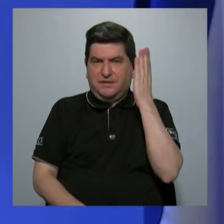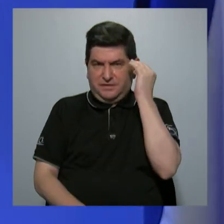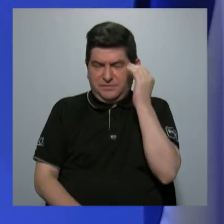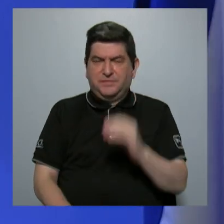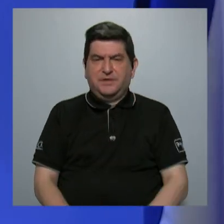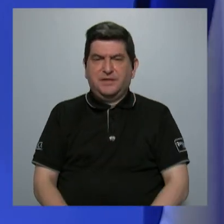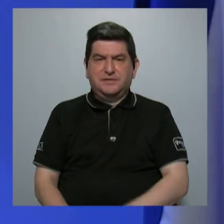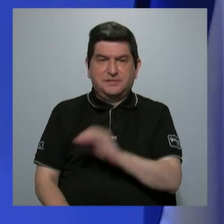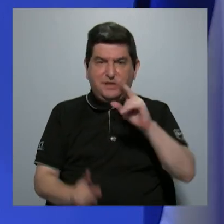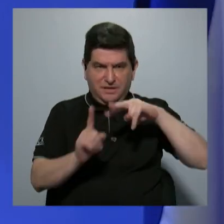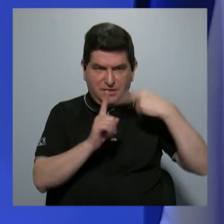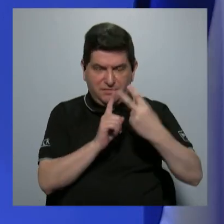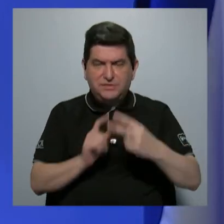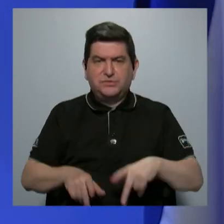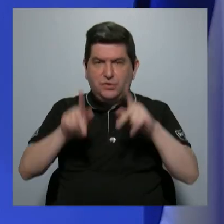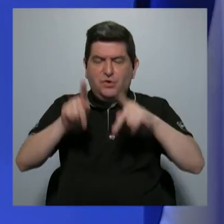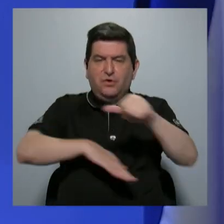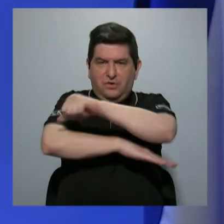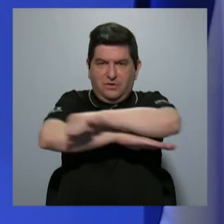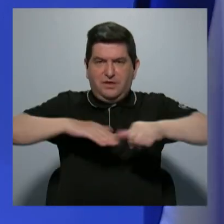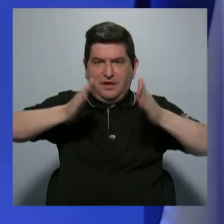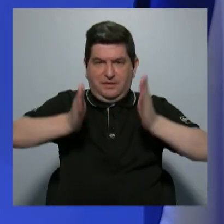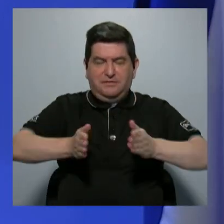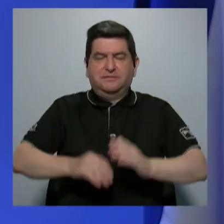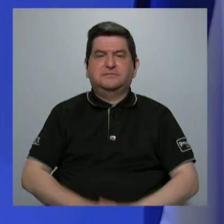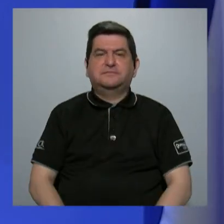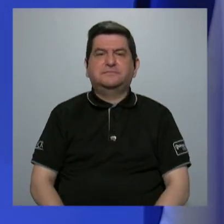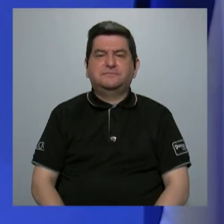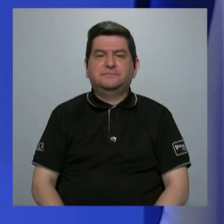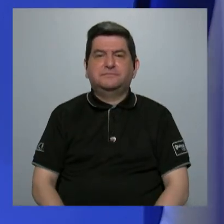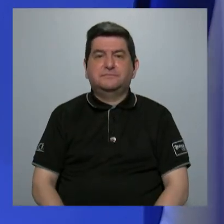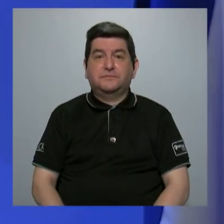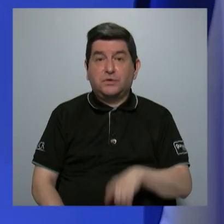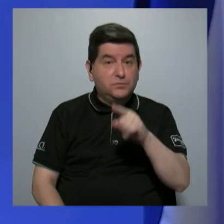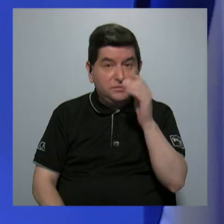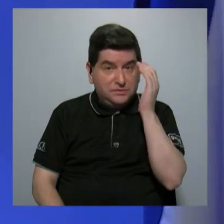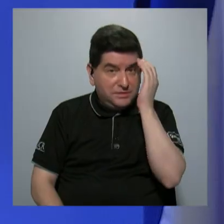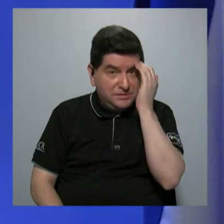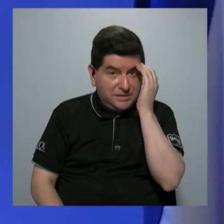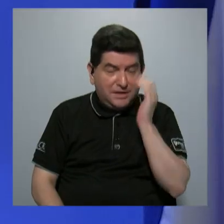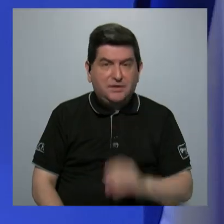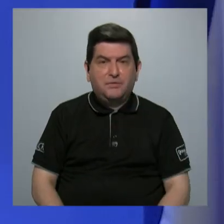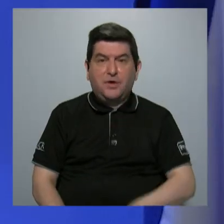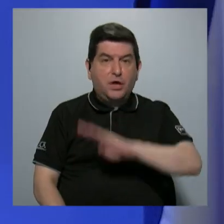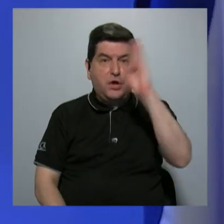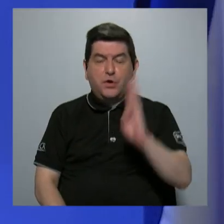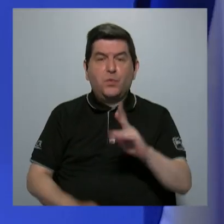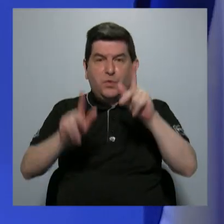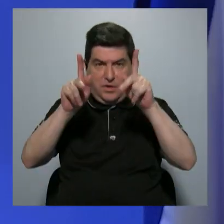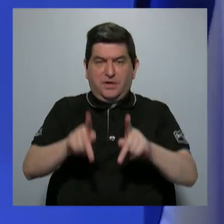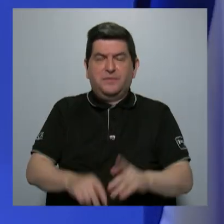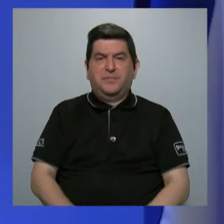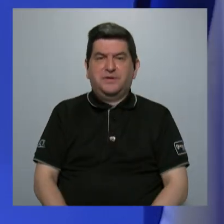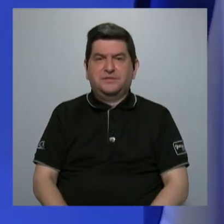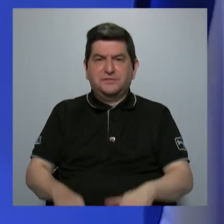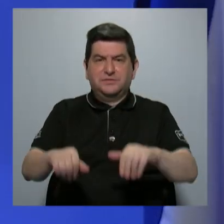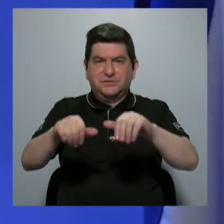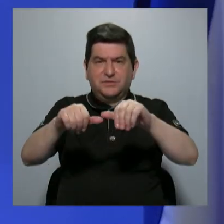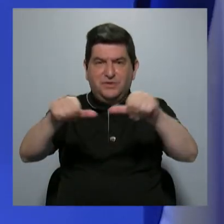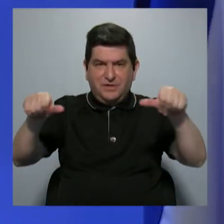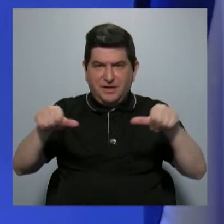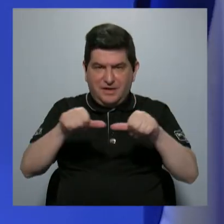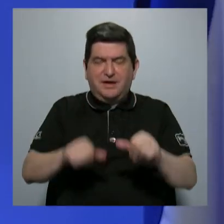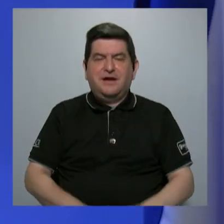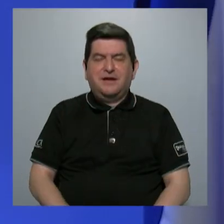y de mi visión como persona arquitecta, porque, bueno, no sé si sabes, pero nunca ha habido una persona del área de la Escuela